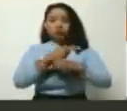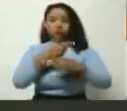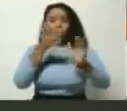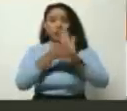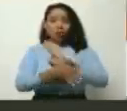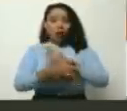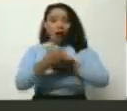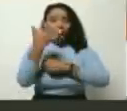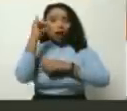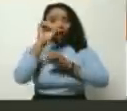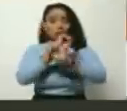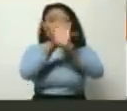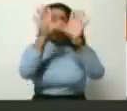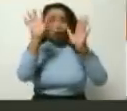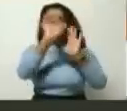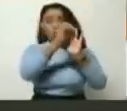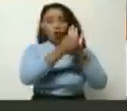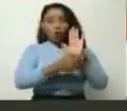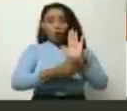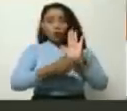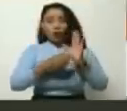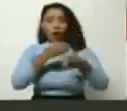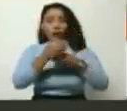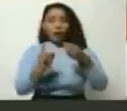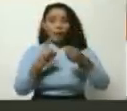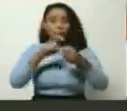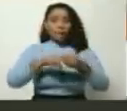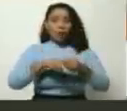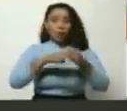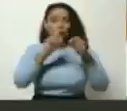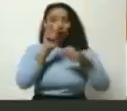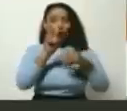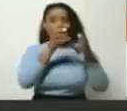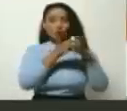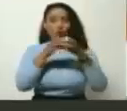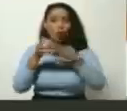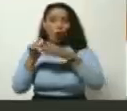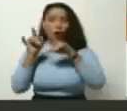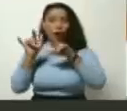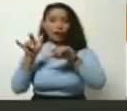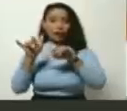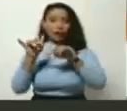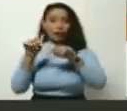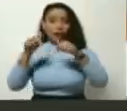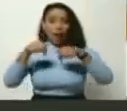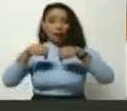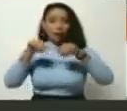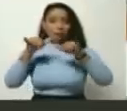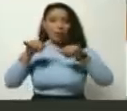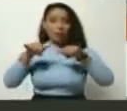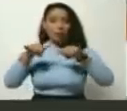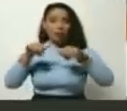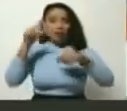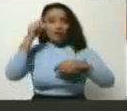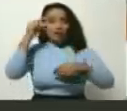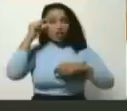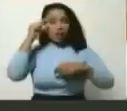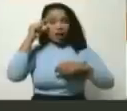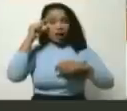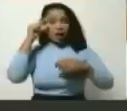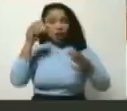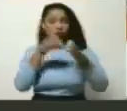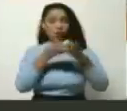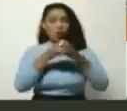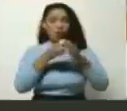serán definidas en documento a ser suscrito por las partes en esta misma fecha, denominado Mecanismo